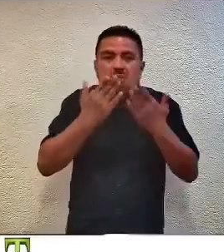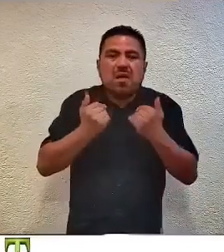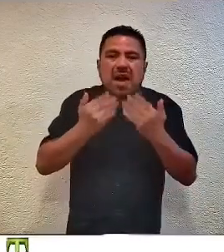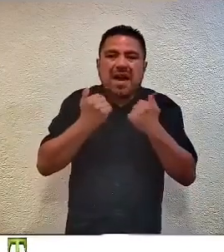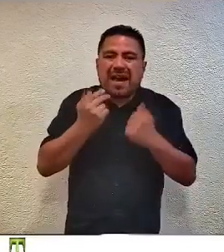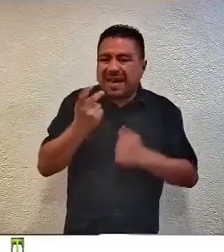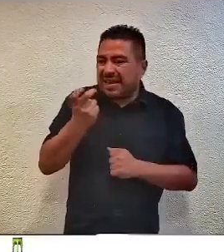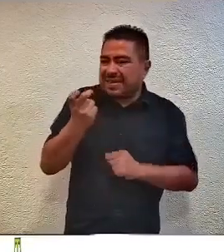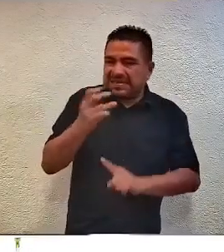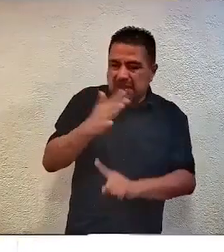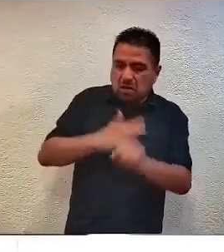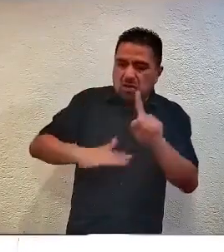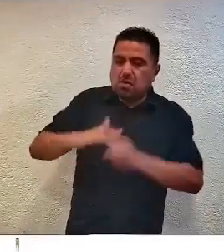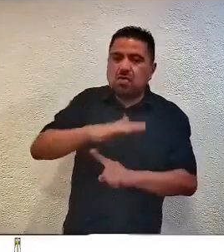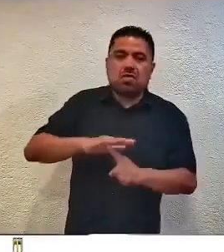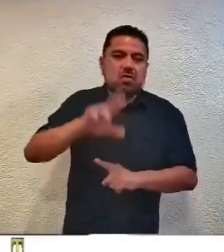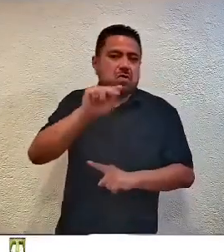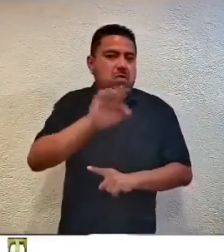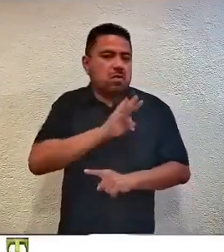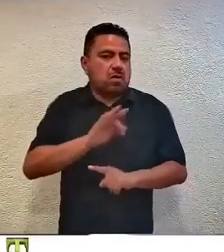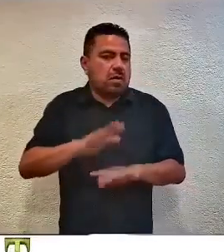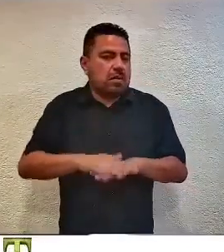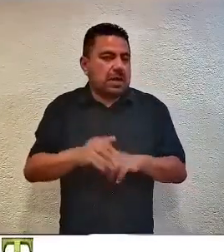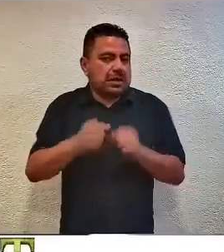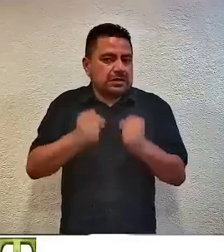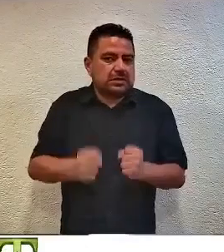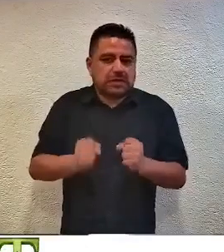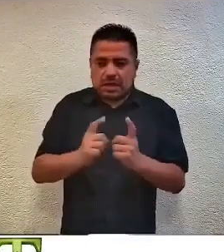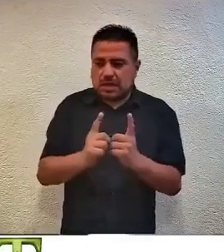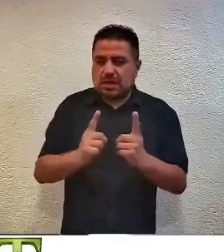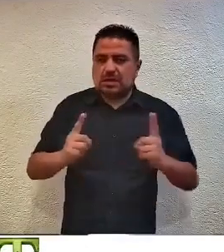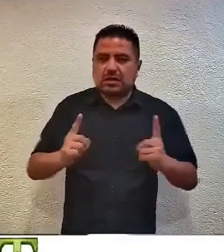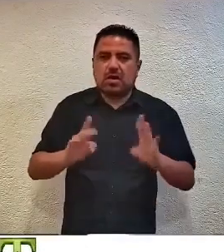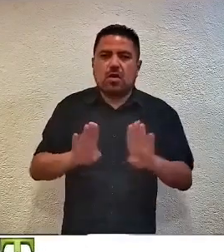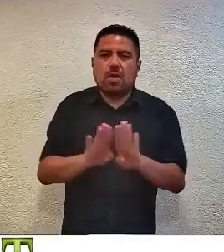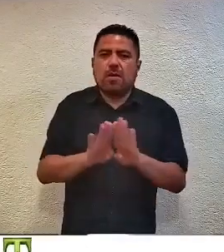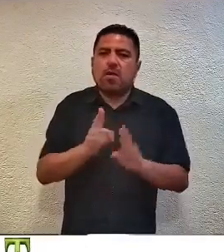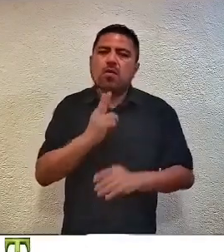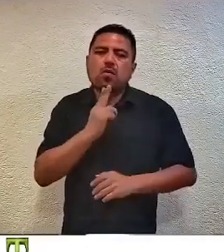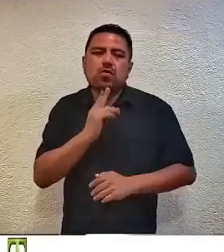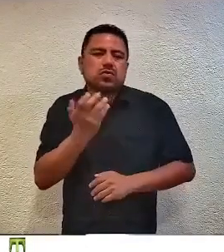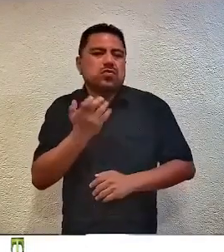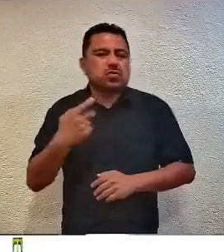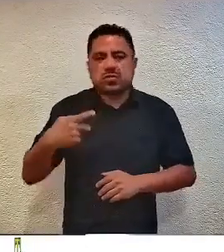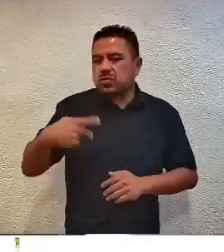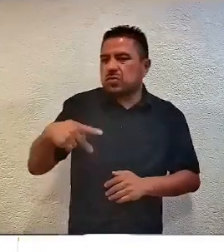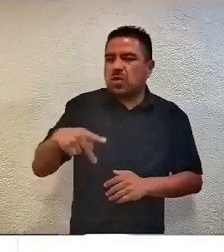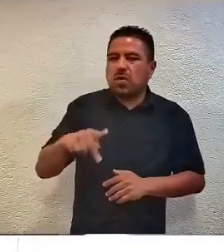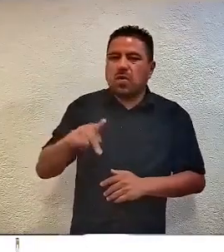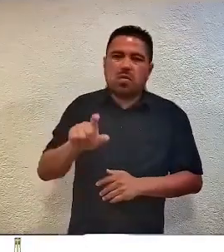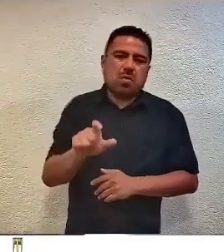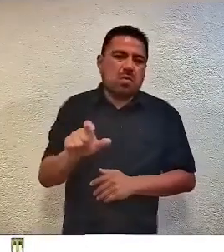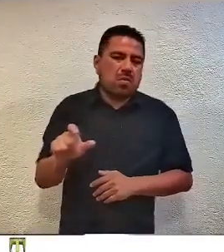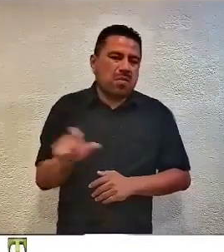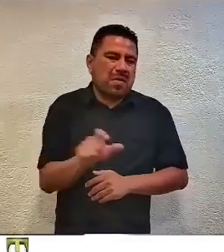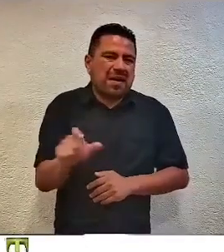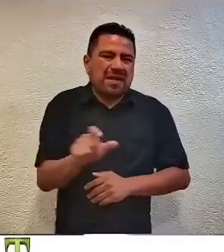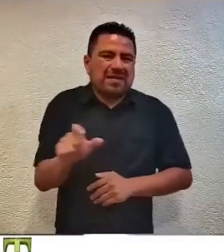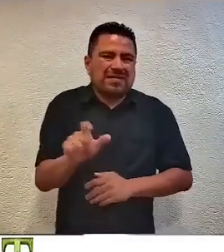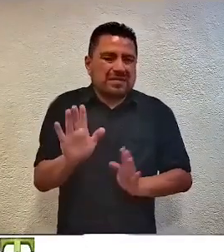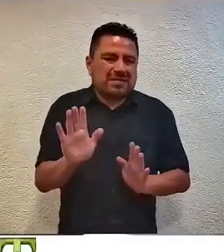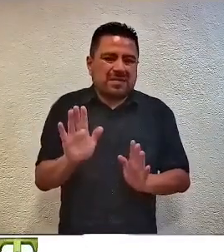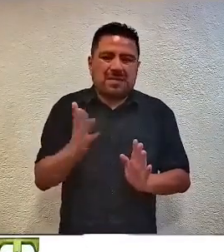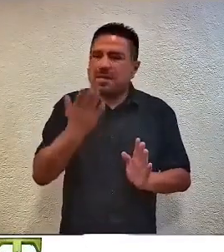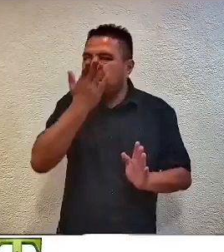ese contexto, no se podía asegurar que se había desarrollado bajo usos y costumbres, toda vez que, insisto,